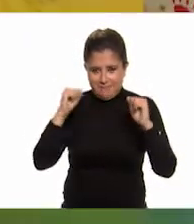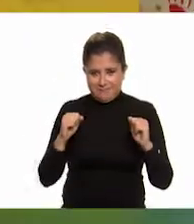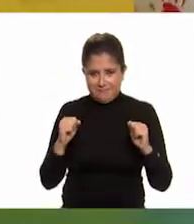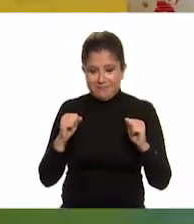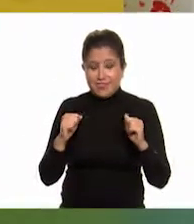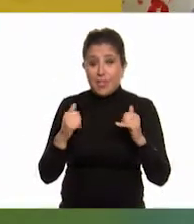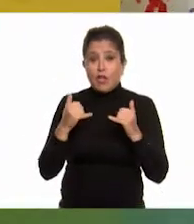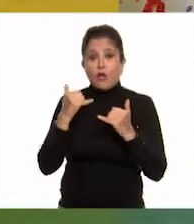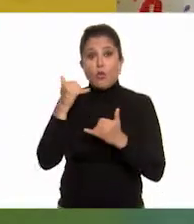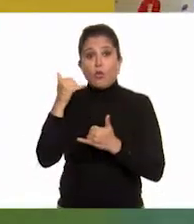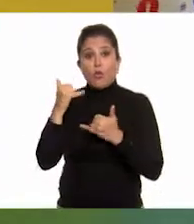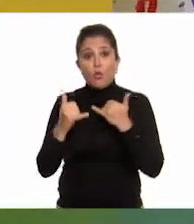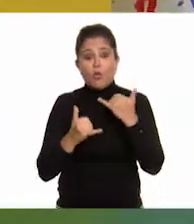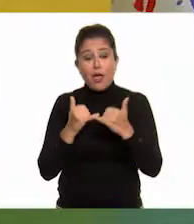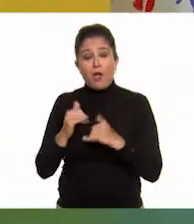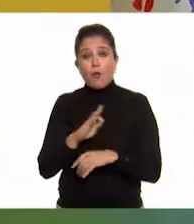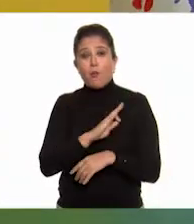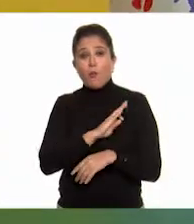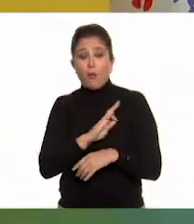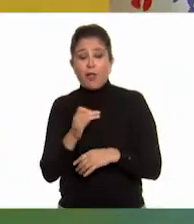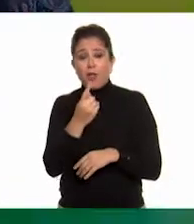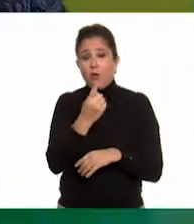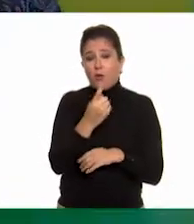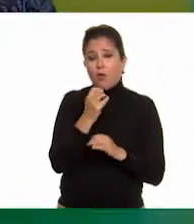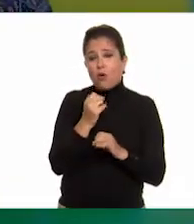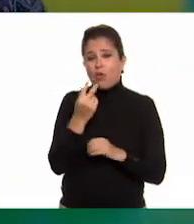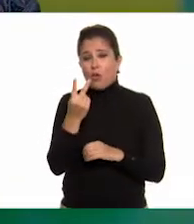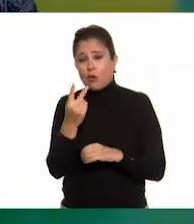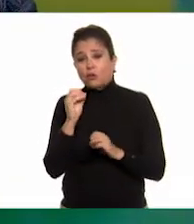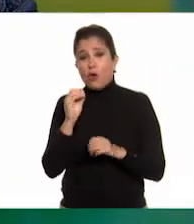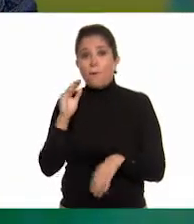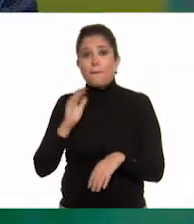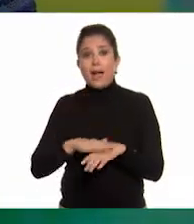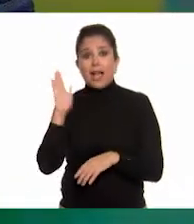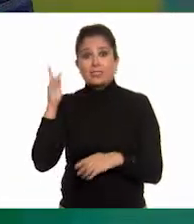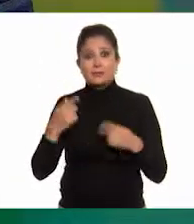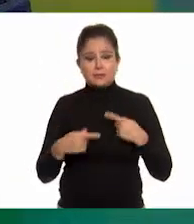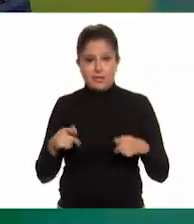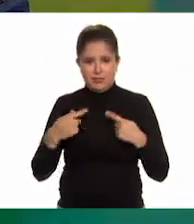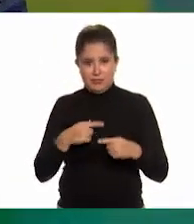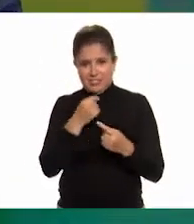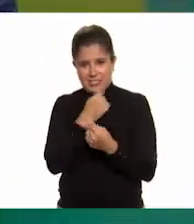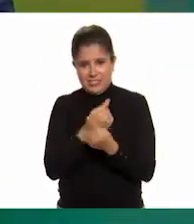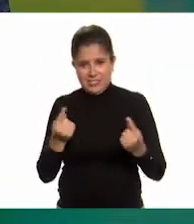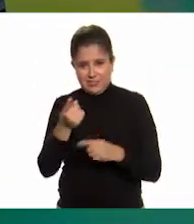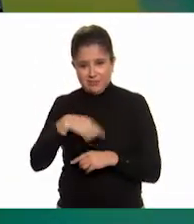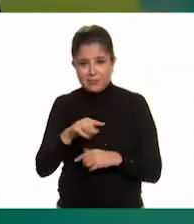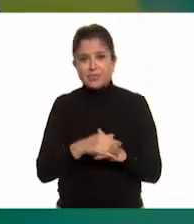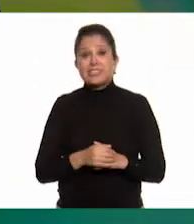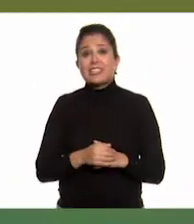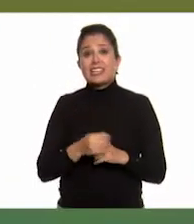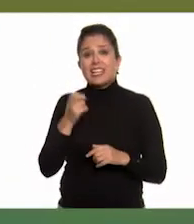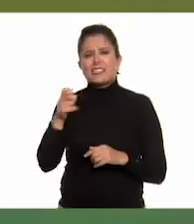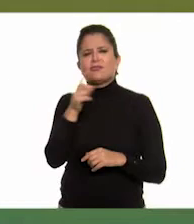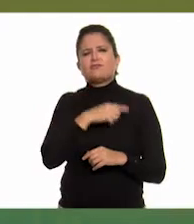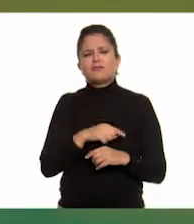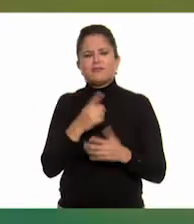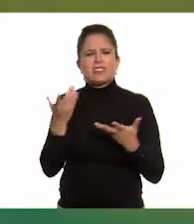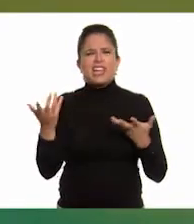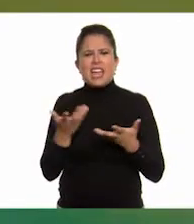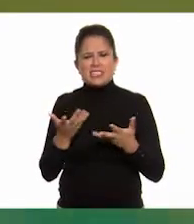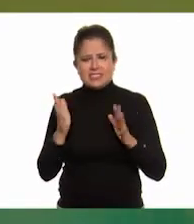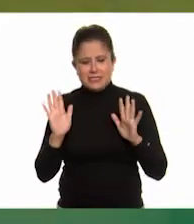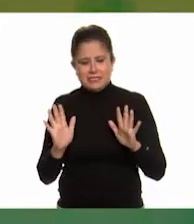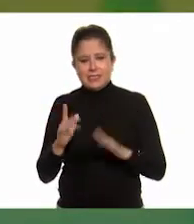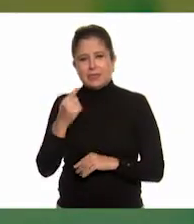El juego puede ser... con una, dos, tres o hasta más personas. ¿Sí, niñas y niños? Entonces, va a consistir en lo siguiente.